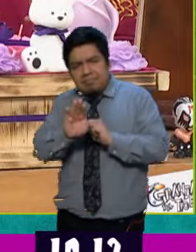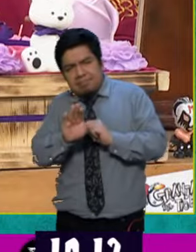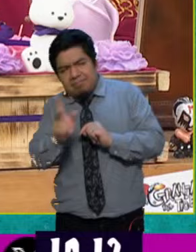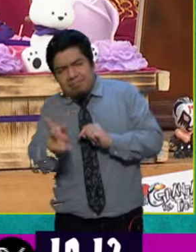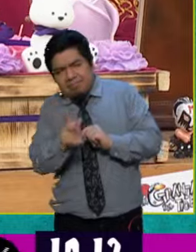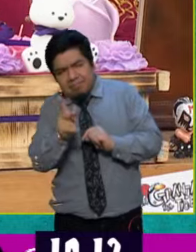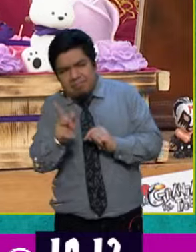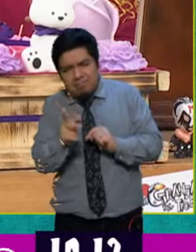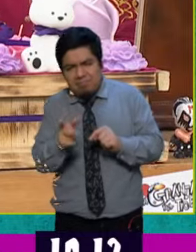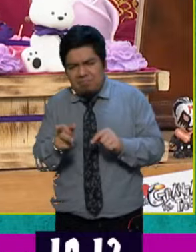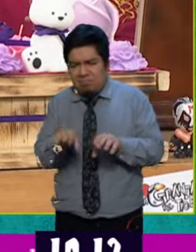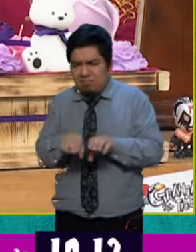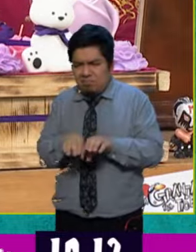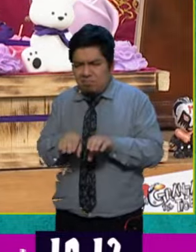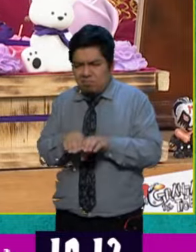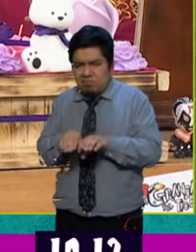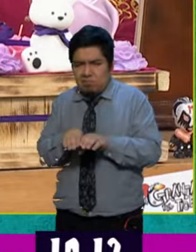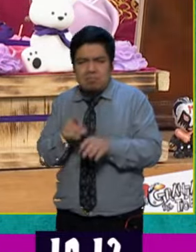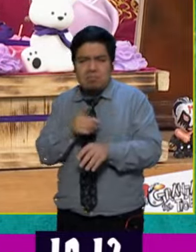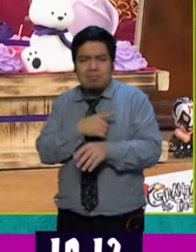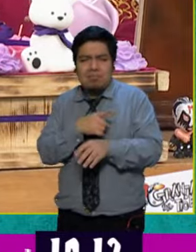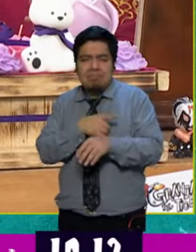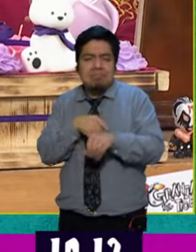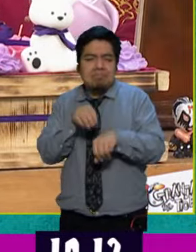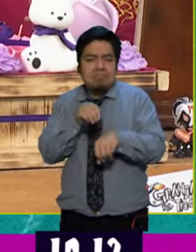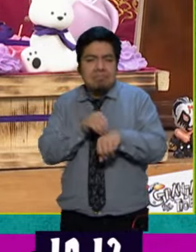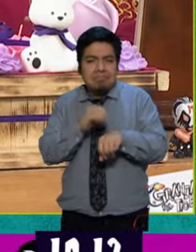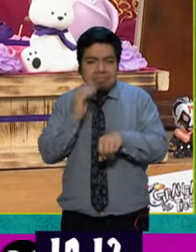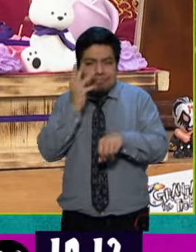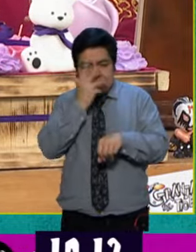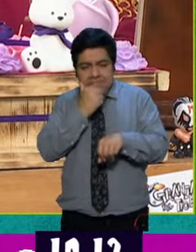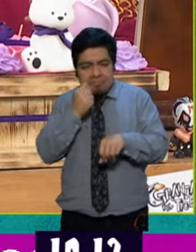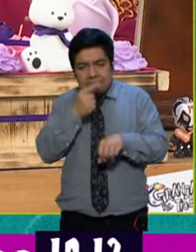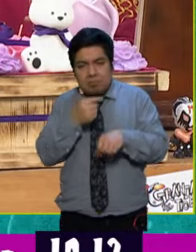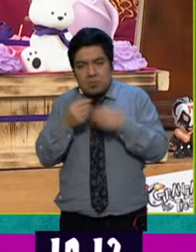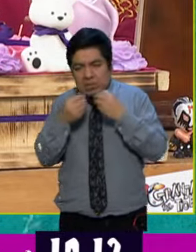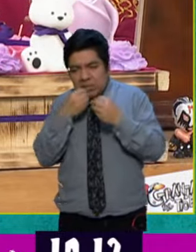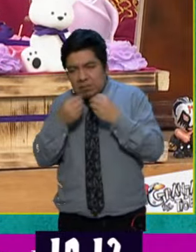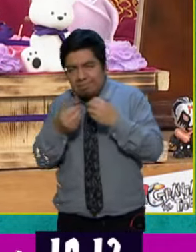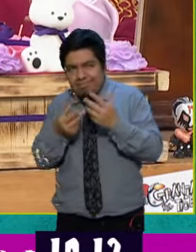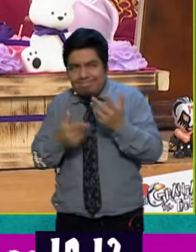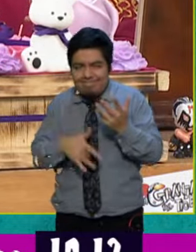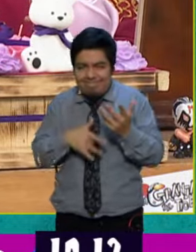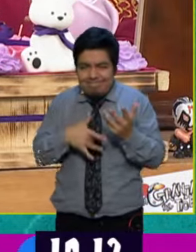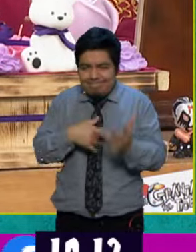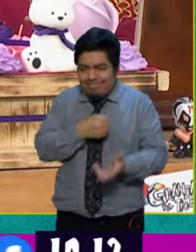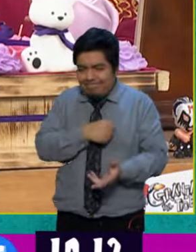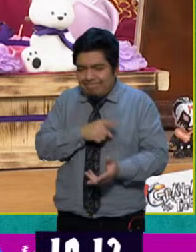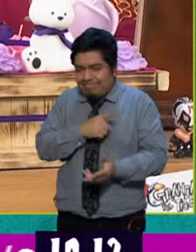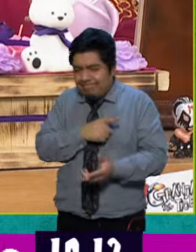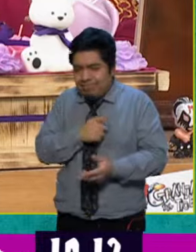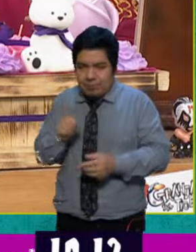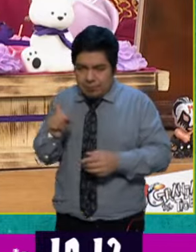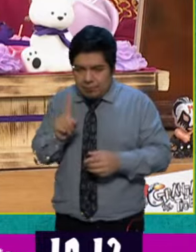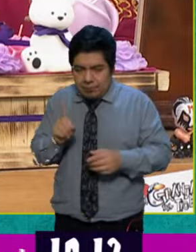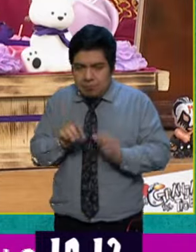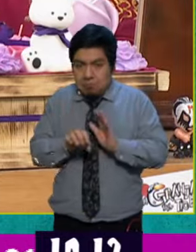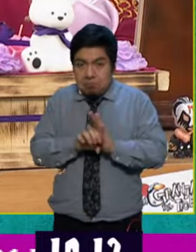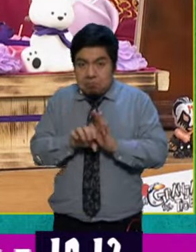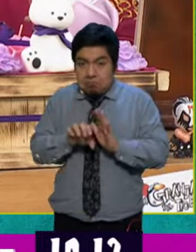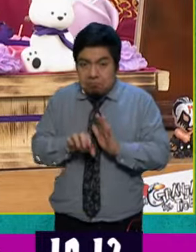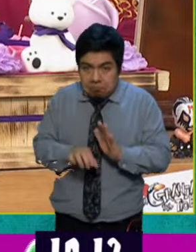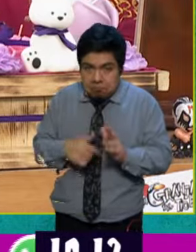Pero no deja de ser un rollo meramente estético, ¿no? O sea... nutricionalmente no está aportando nada. No es nada. Que aporte, pero por ejemplo yo que soy